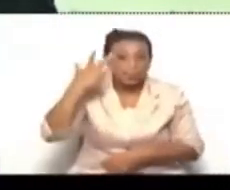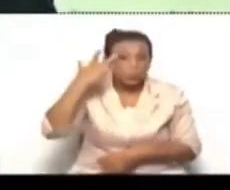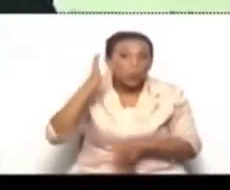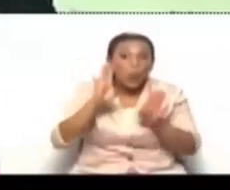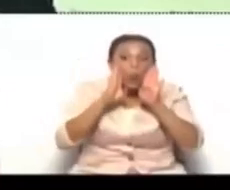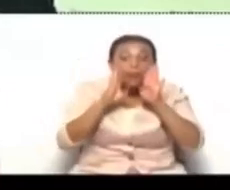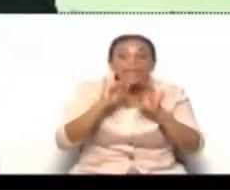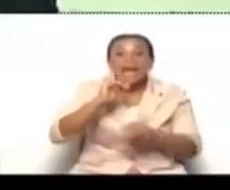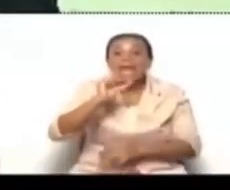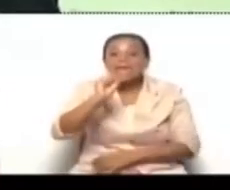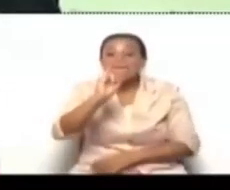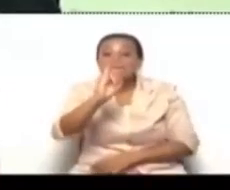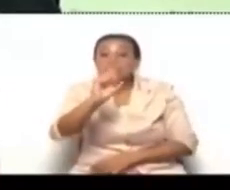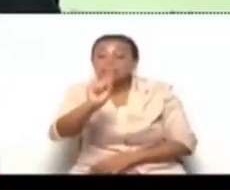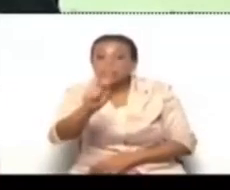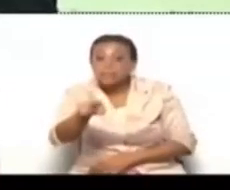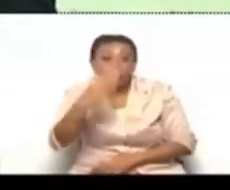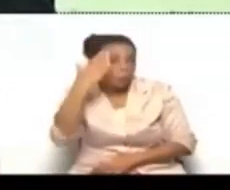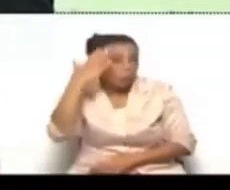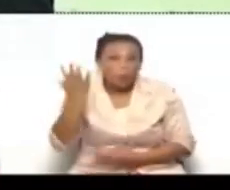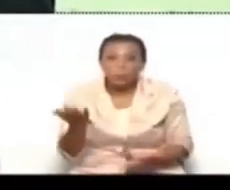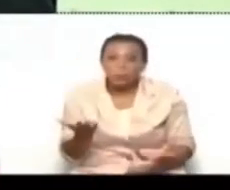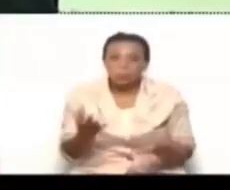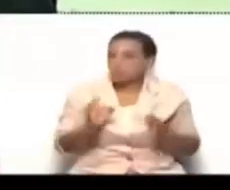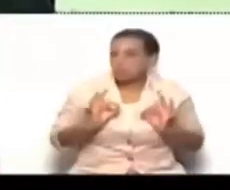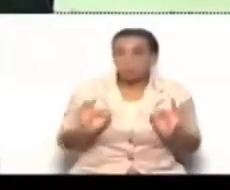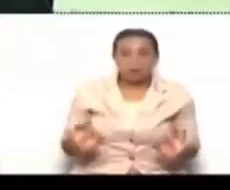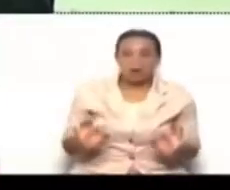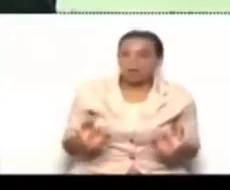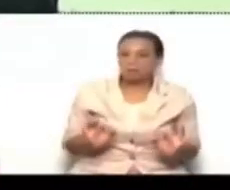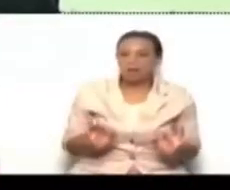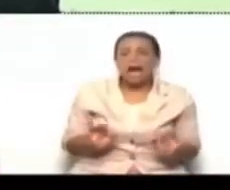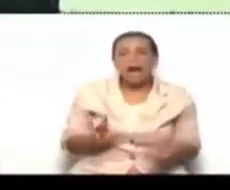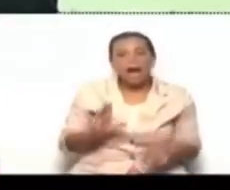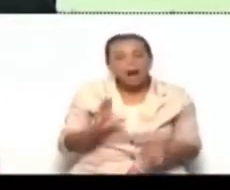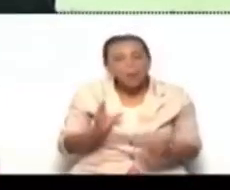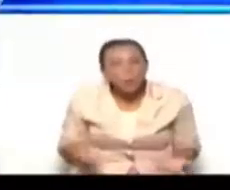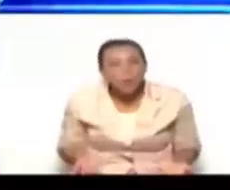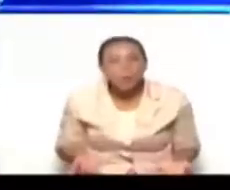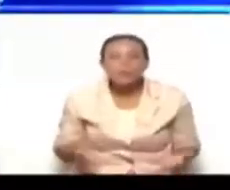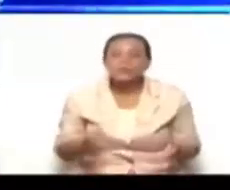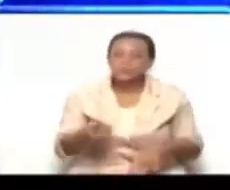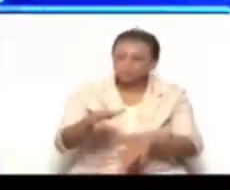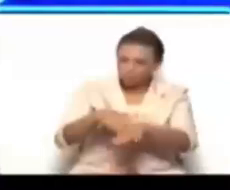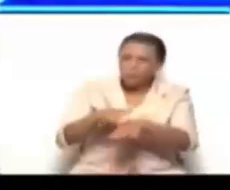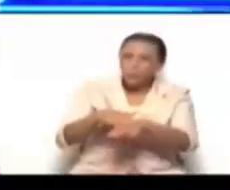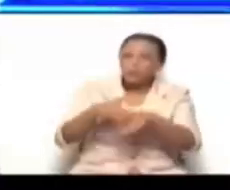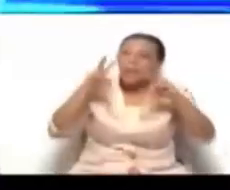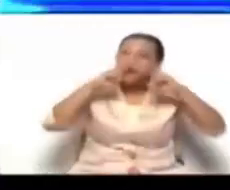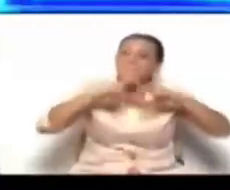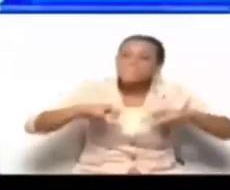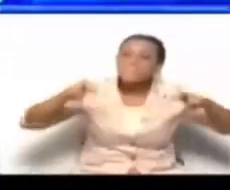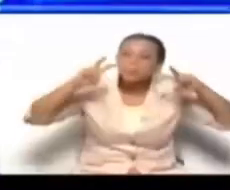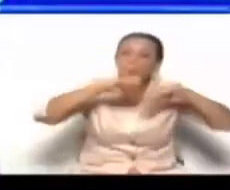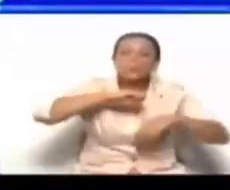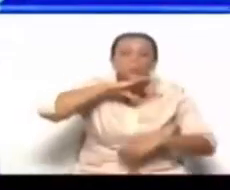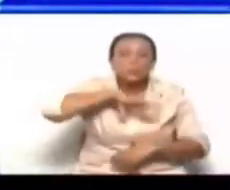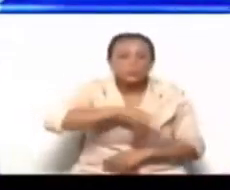ISIS, porque ISIS no actuó por de esta manera. Al final, Miguel Ángel, tú que eres investigador de la